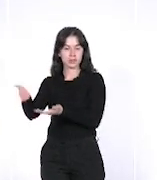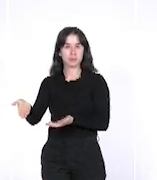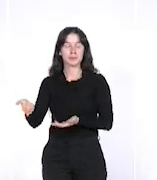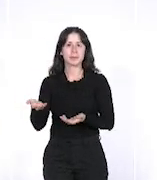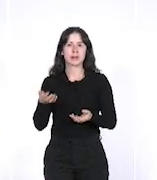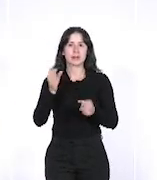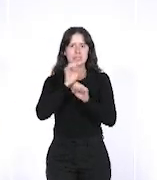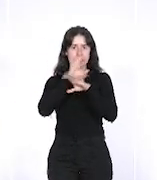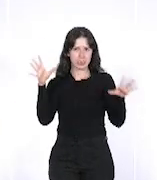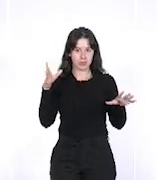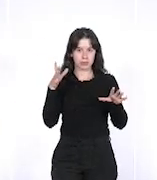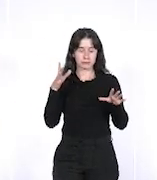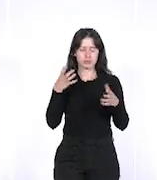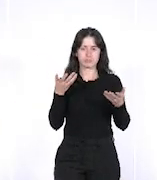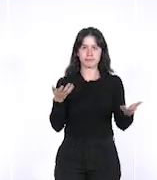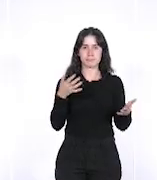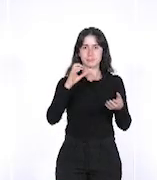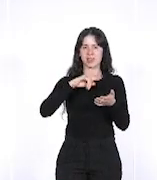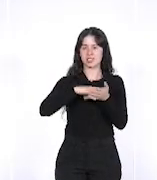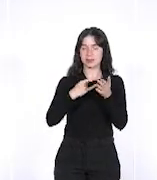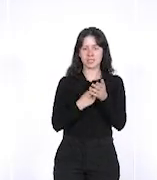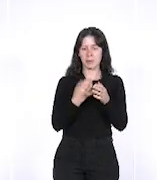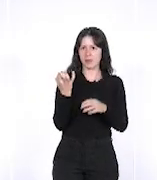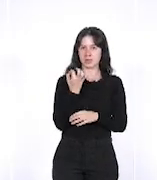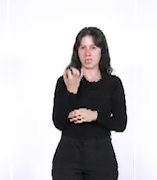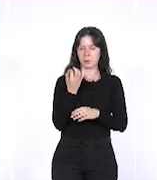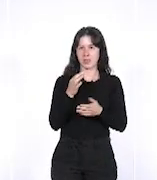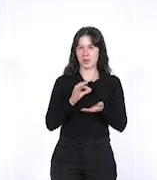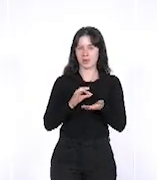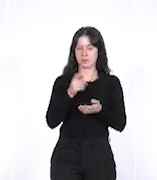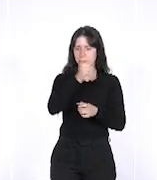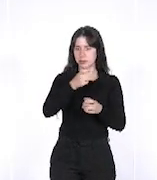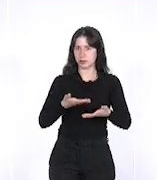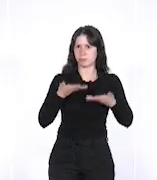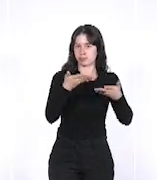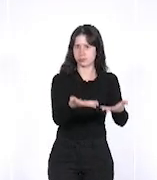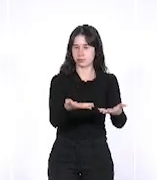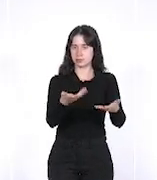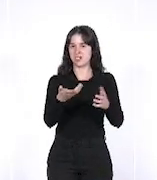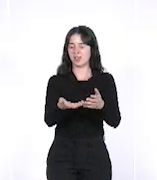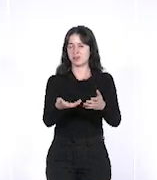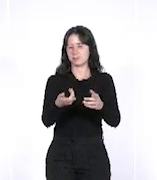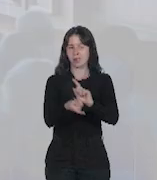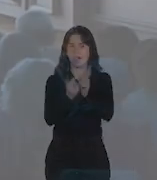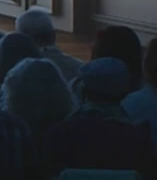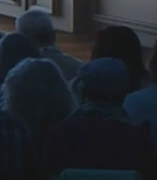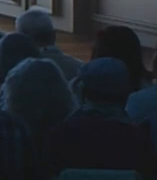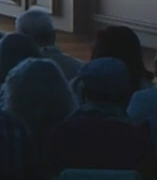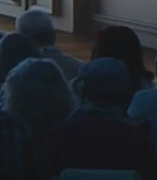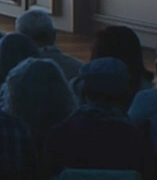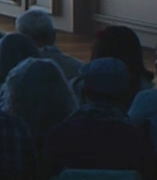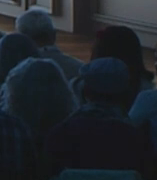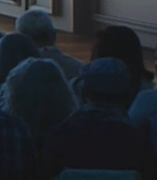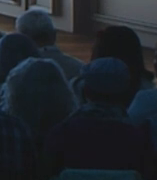claro el sistema tiene que estar al servicio de las person personas y no al revés Muchas gracias